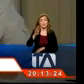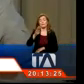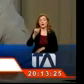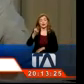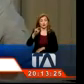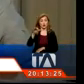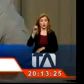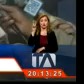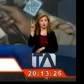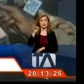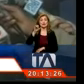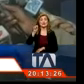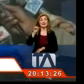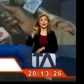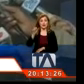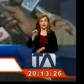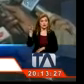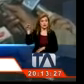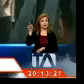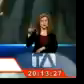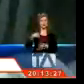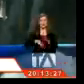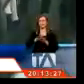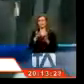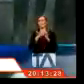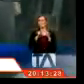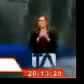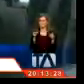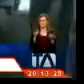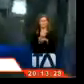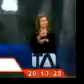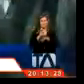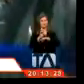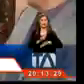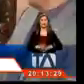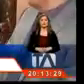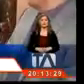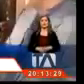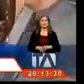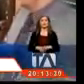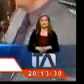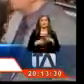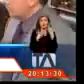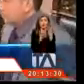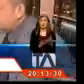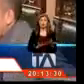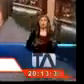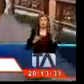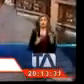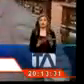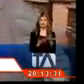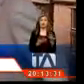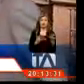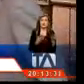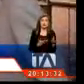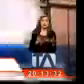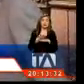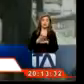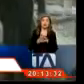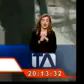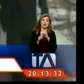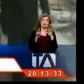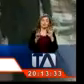Roberto Isaías Dasum, por una de las mayores crisis financieras ecuatorianas. La espera parece nunca acabar, pues 6 años